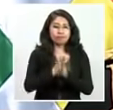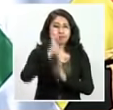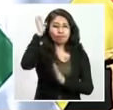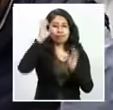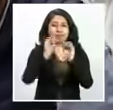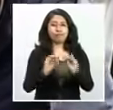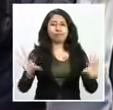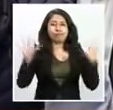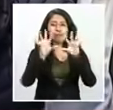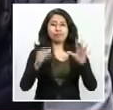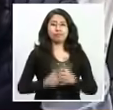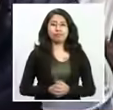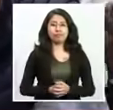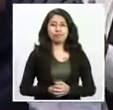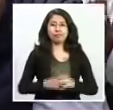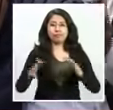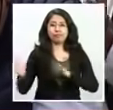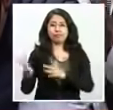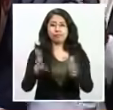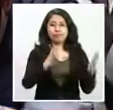plurinacional.